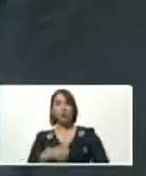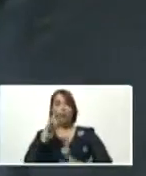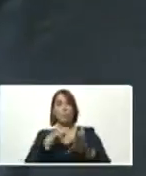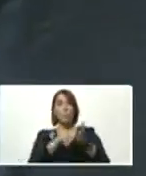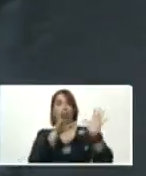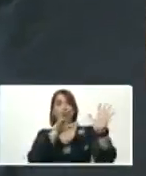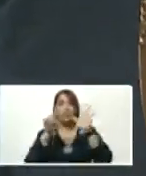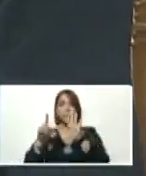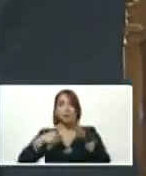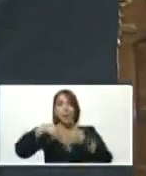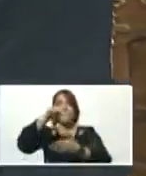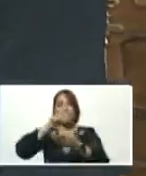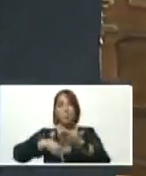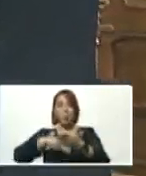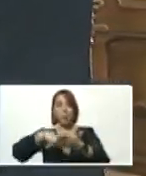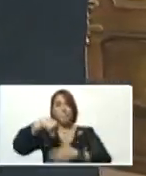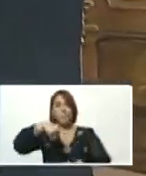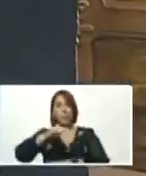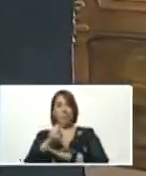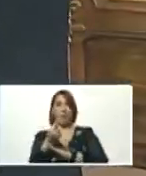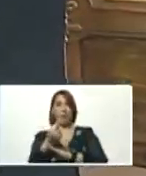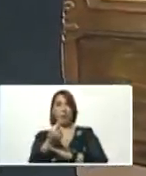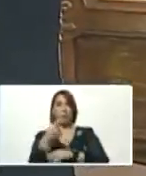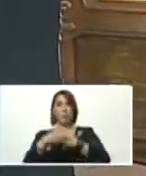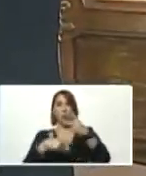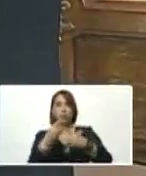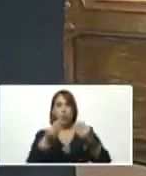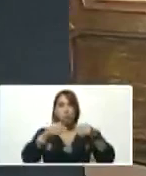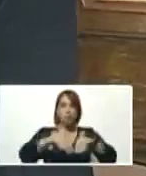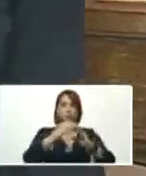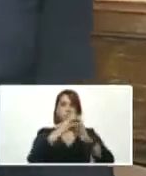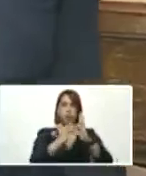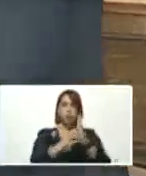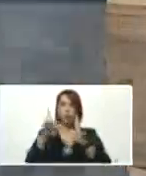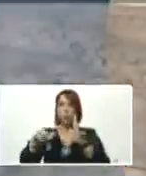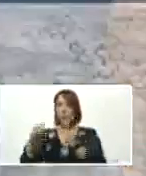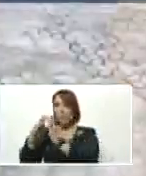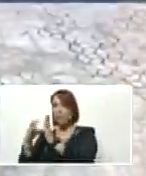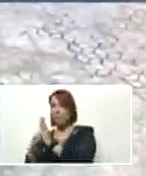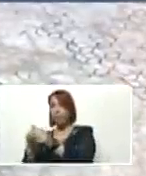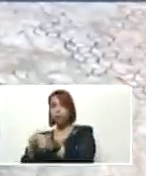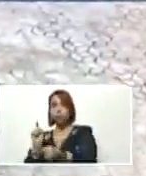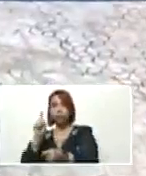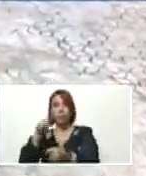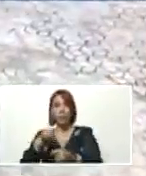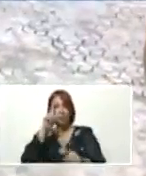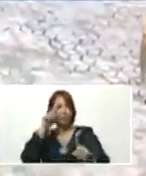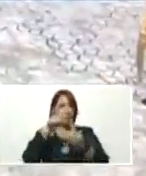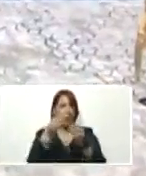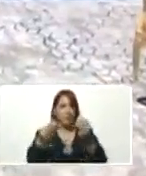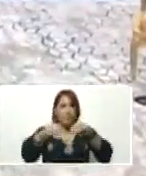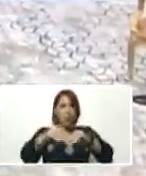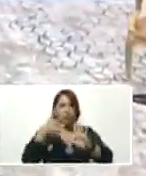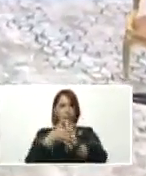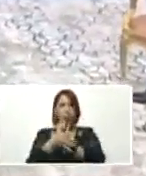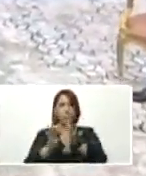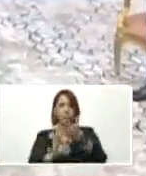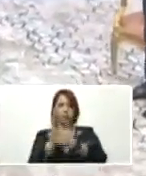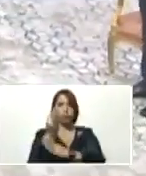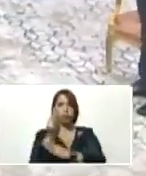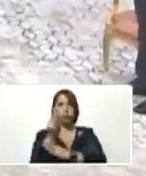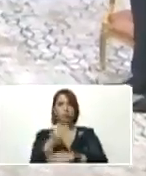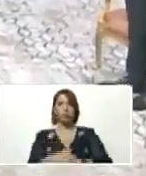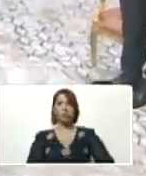firmó el primer acuerdo de producción petrolera conjunta entre la OPEP y países no OPEP, como parte de lo que fue entonces la refundación de